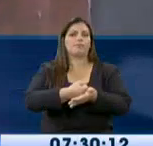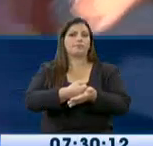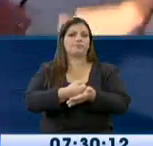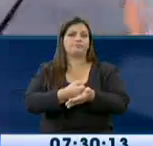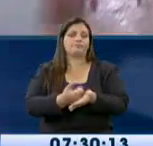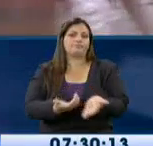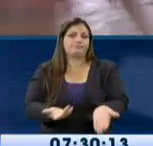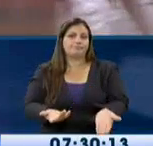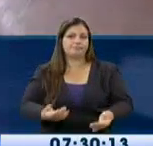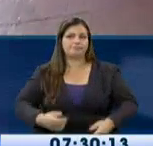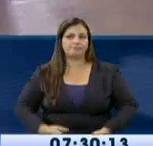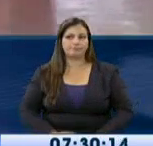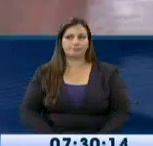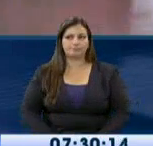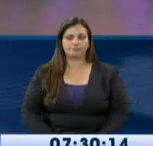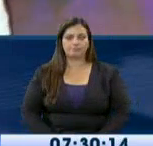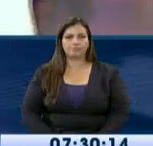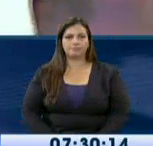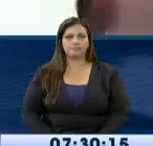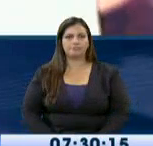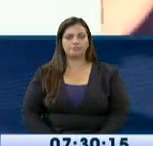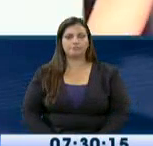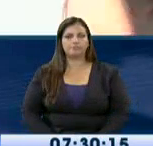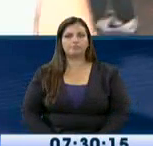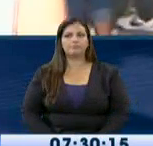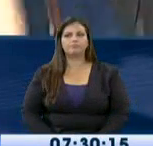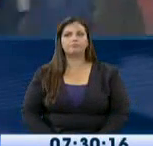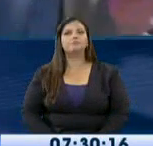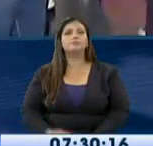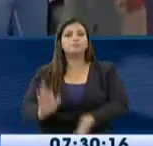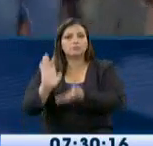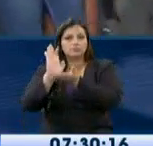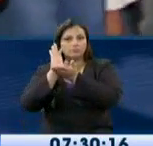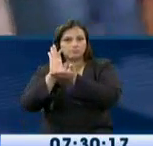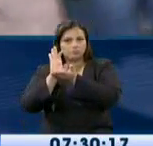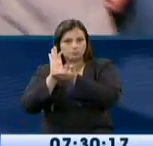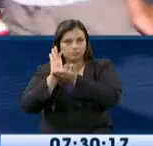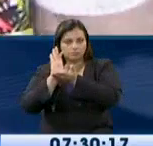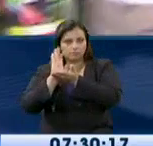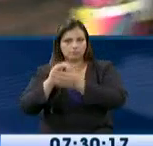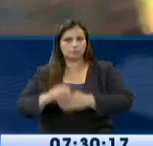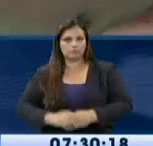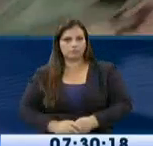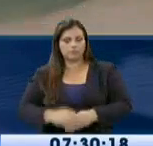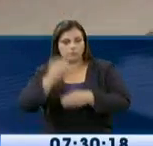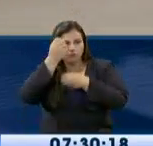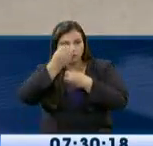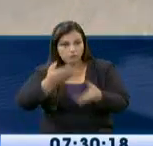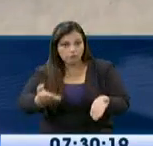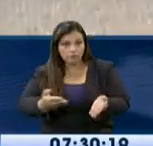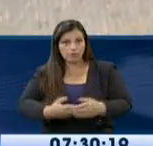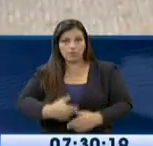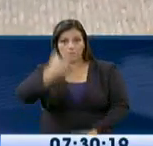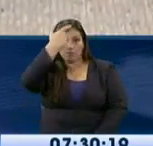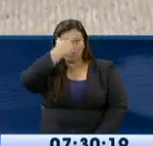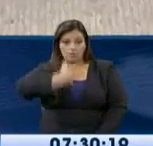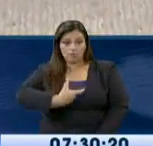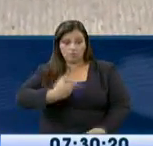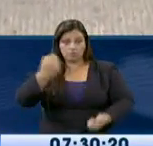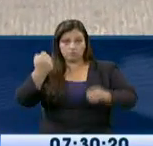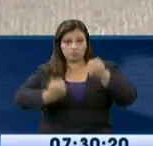tipo. Luisa. No. ¿Sí? Los testigos dijeron que quien andaba en estado etílico era el transeúnte, el ahora